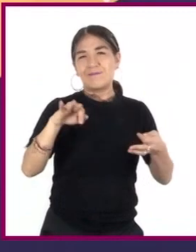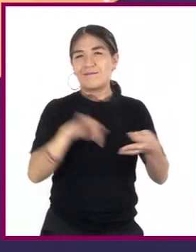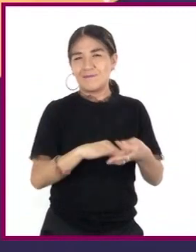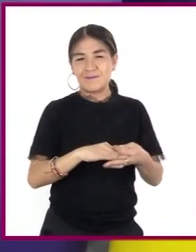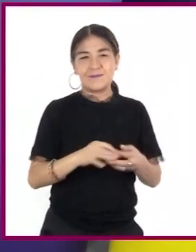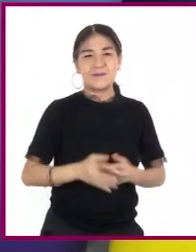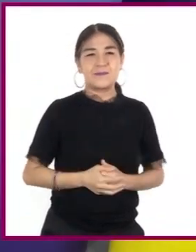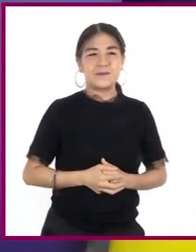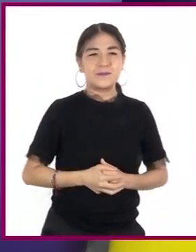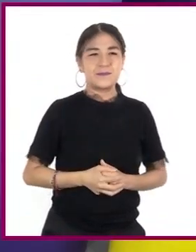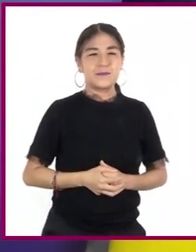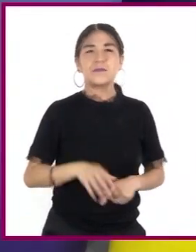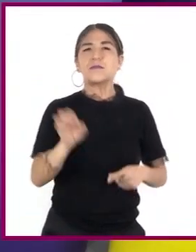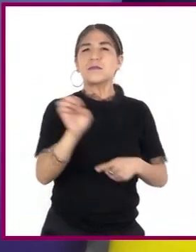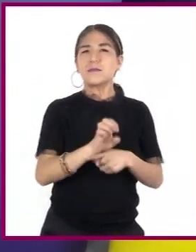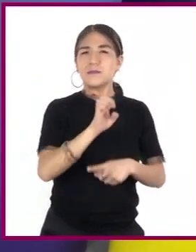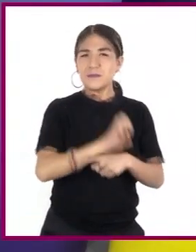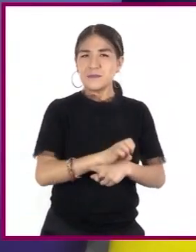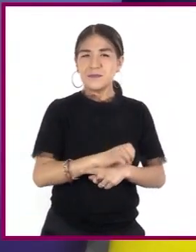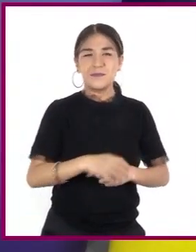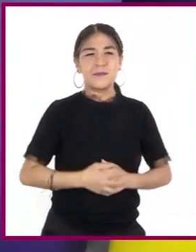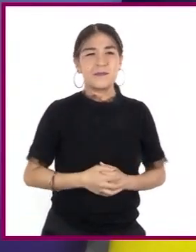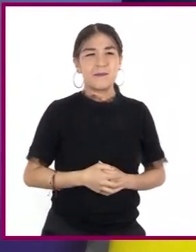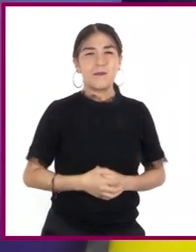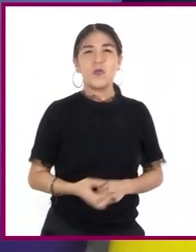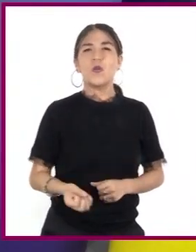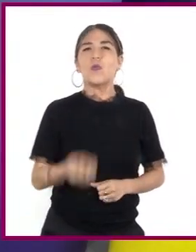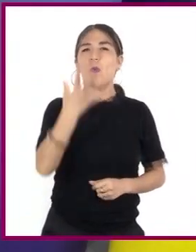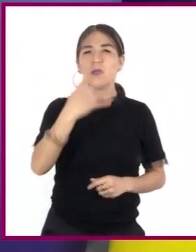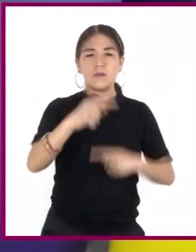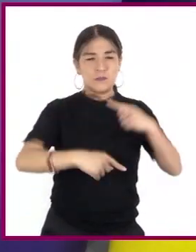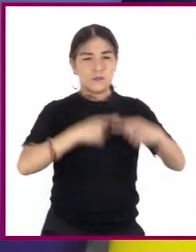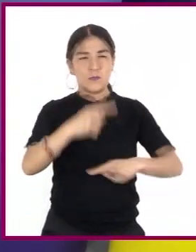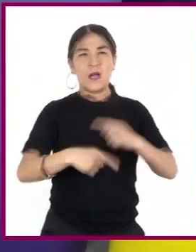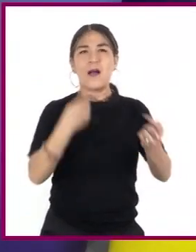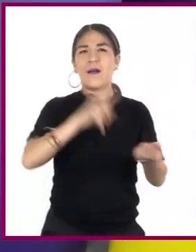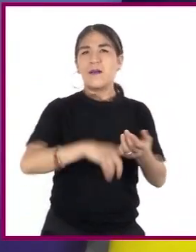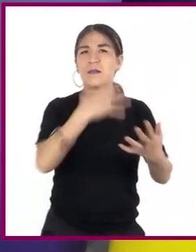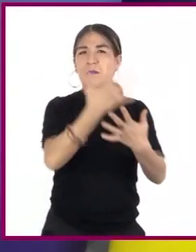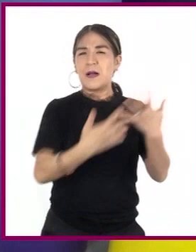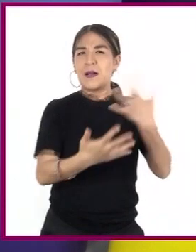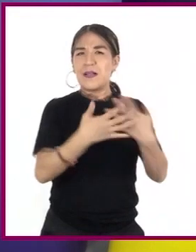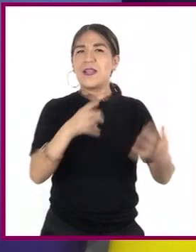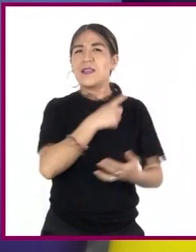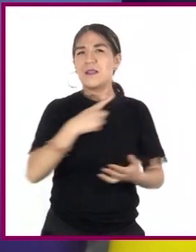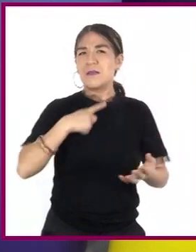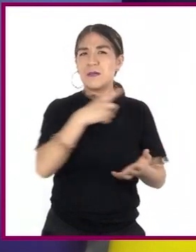aproximadamente. Entonces, ¿cuántos rollos de malla debe de comprar?